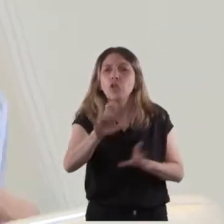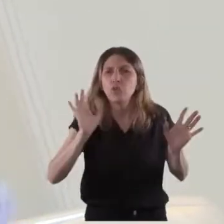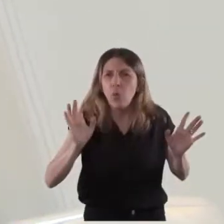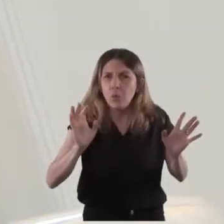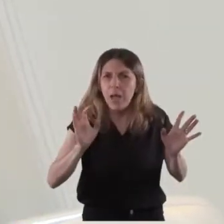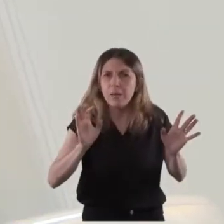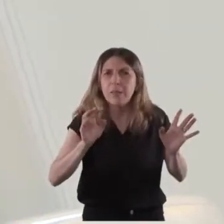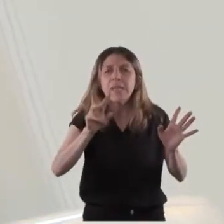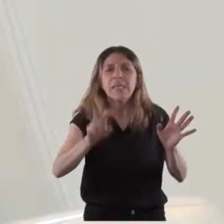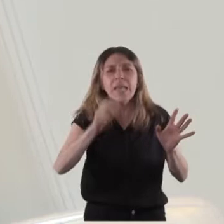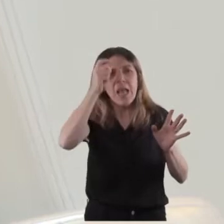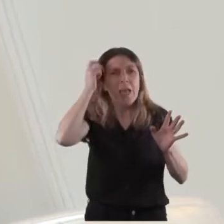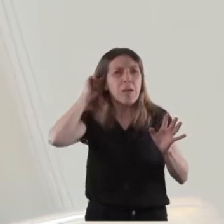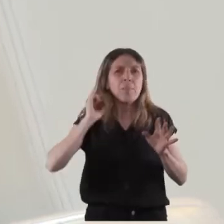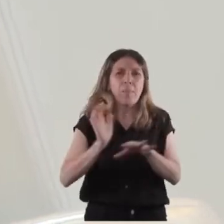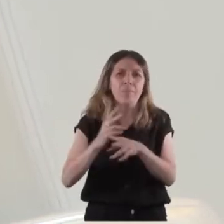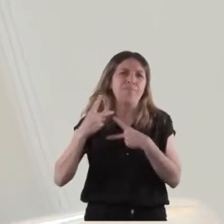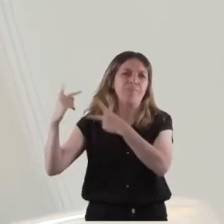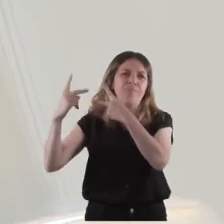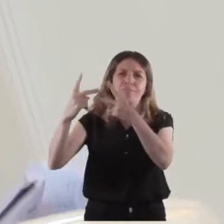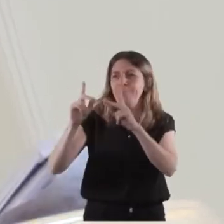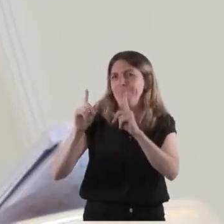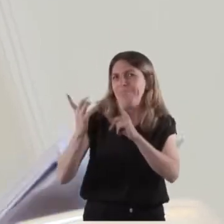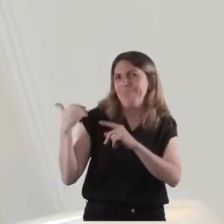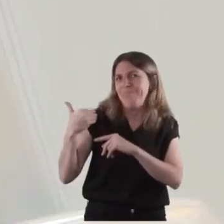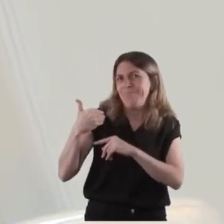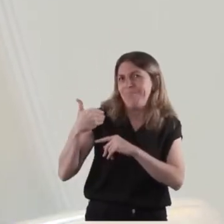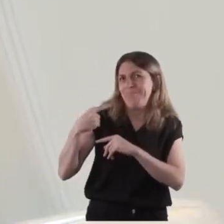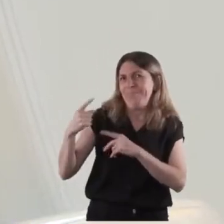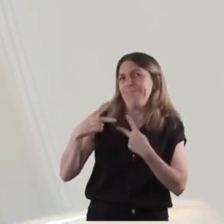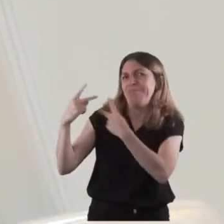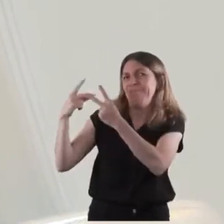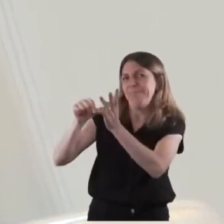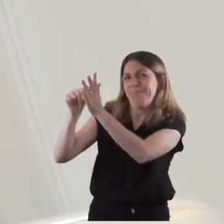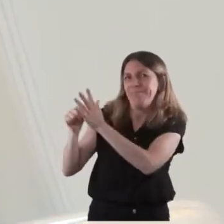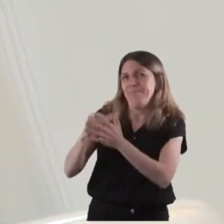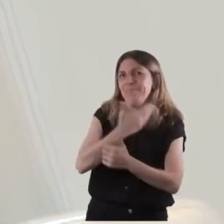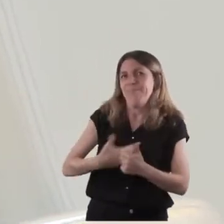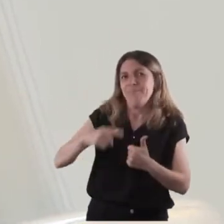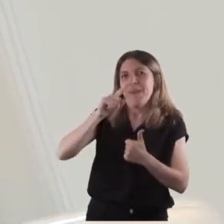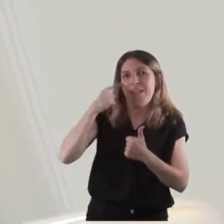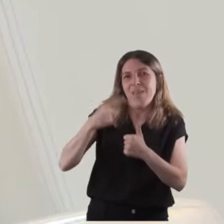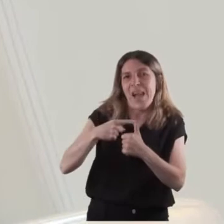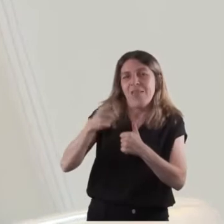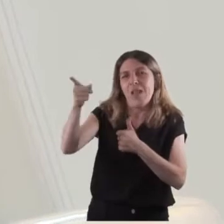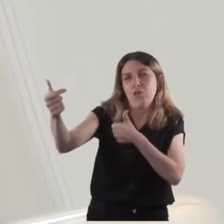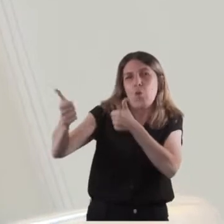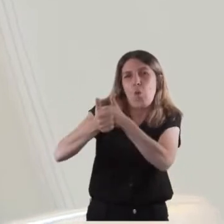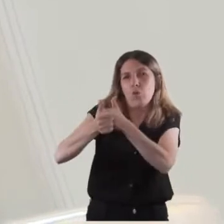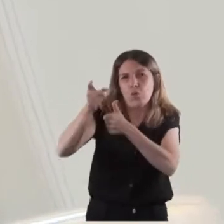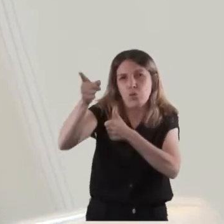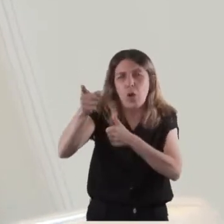sobre la gira internacional que realizó el presidente alberto fernández de que usted acompañó no le